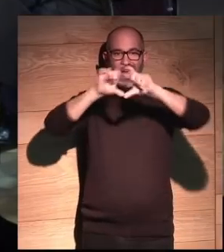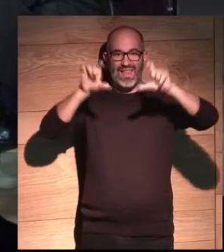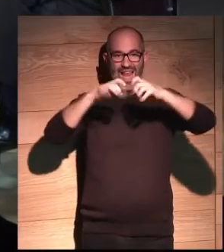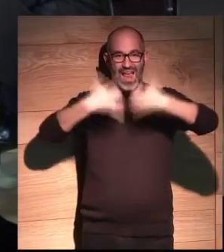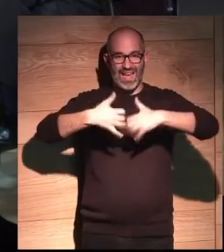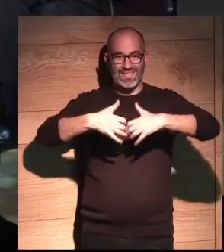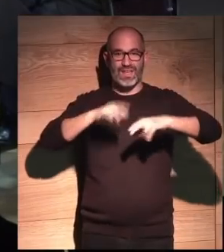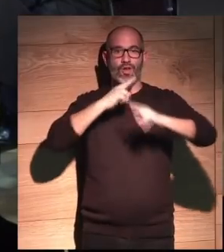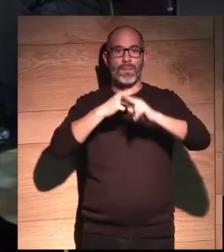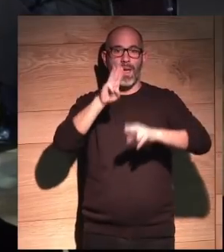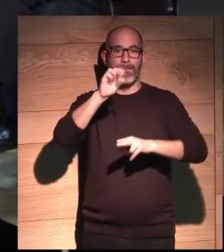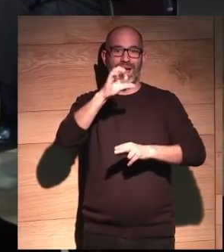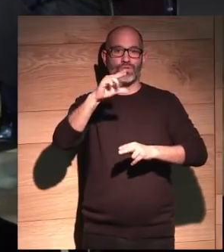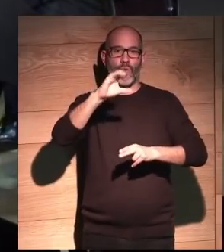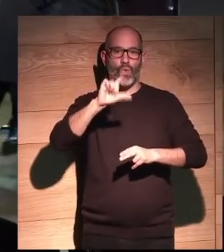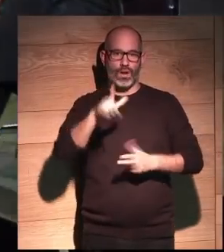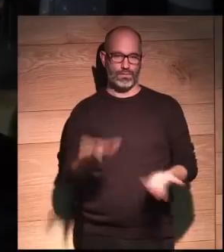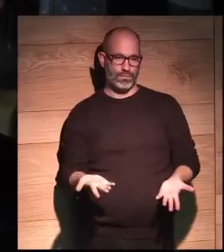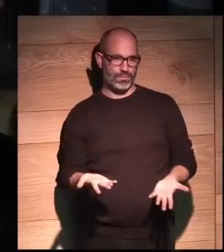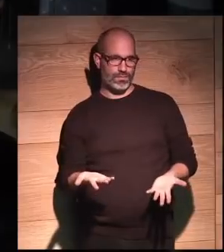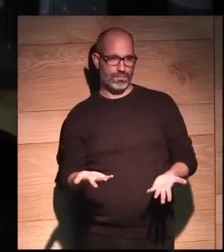es... Pascual.